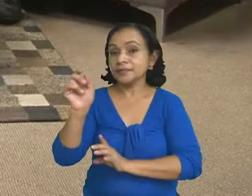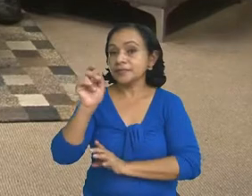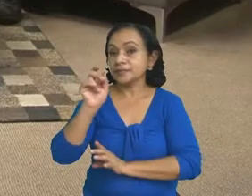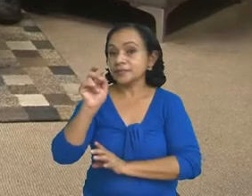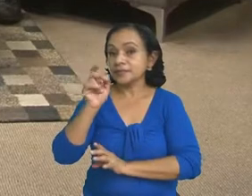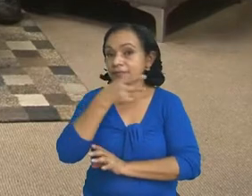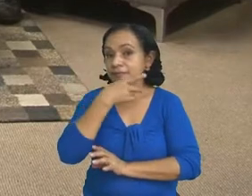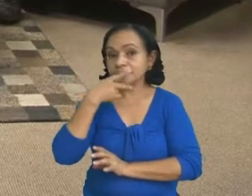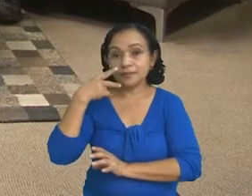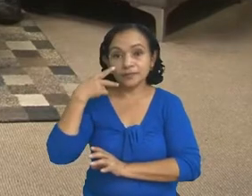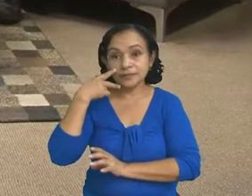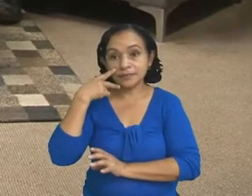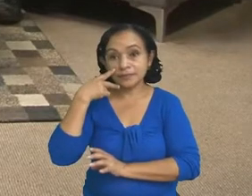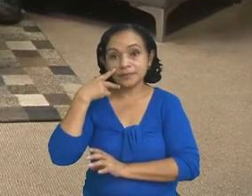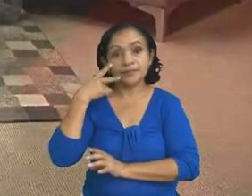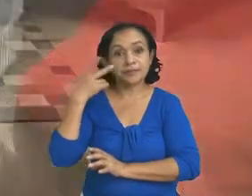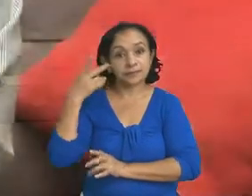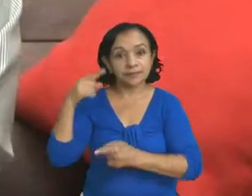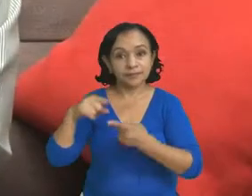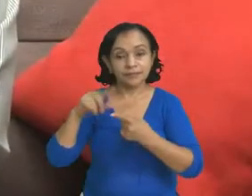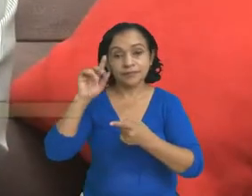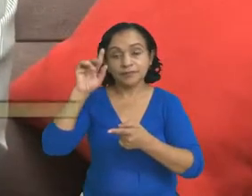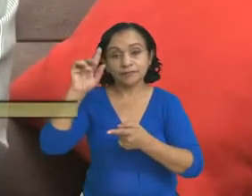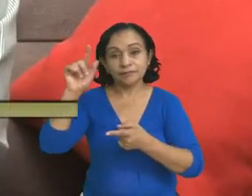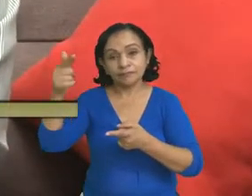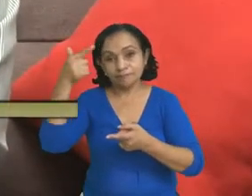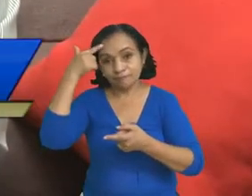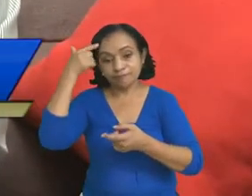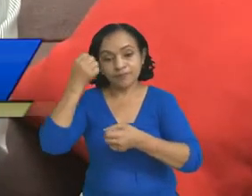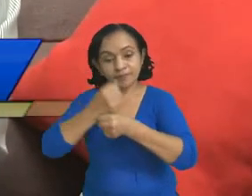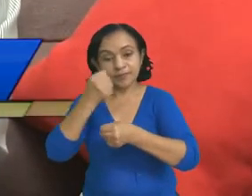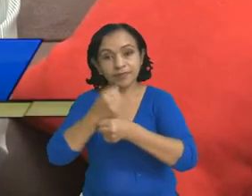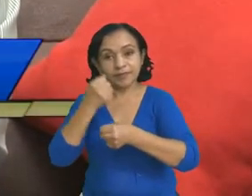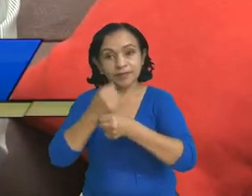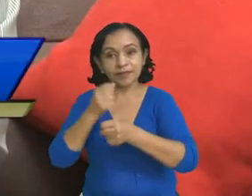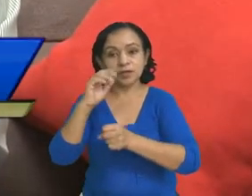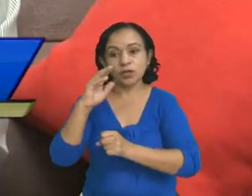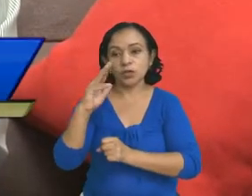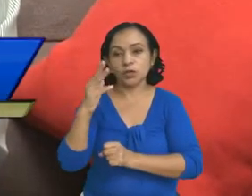Dios y el esfuerzo del gobierno, se ha alcanzado la meta del